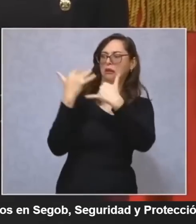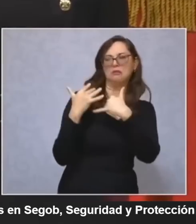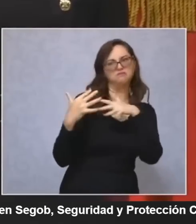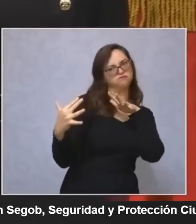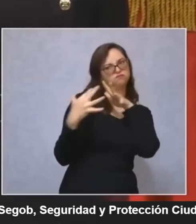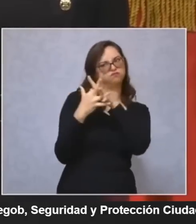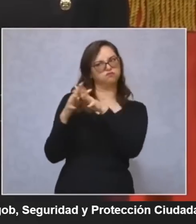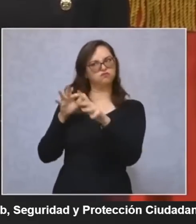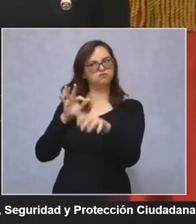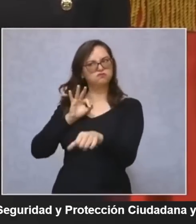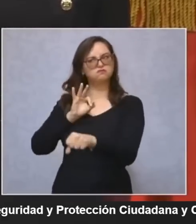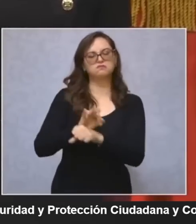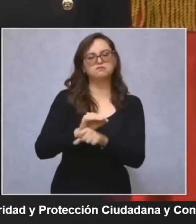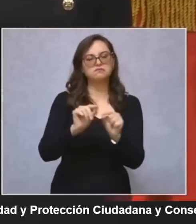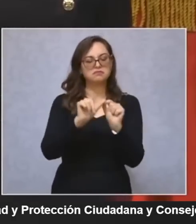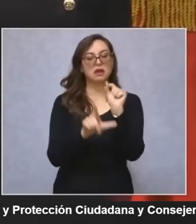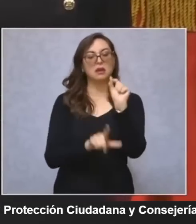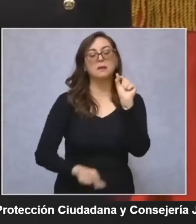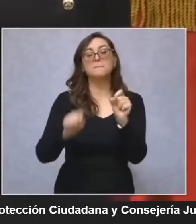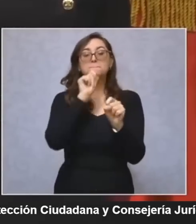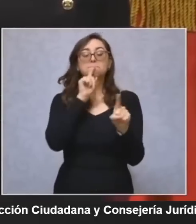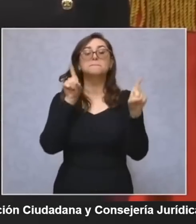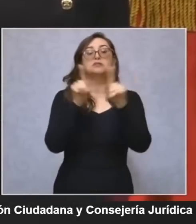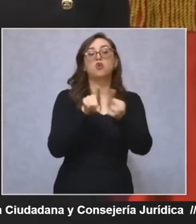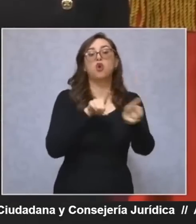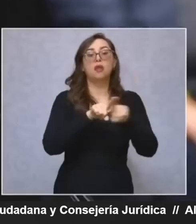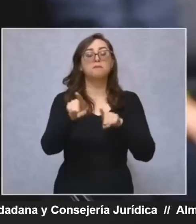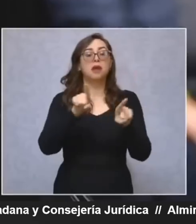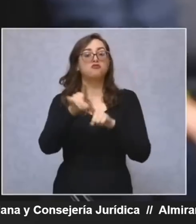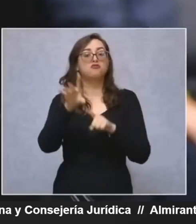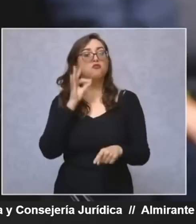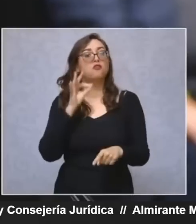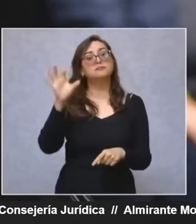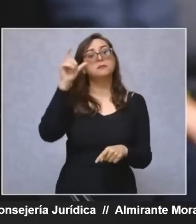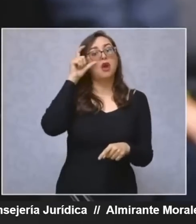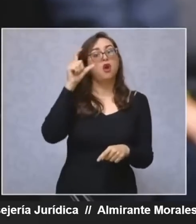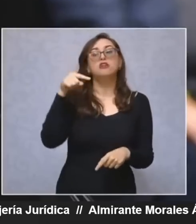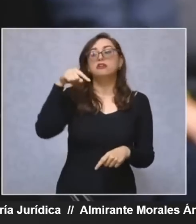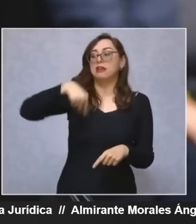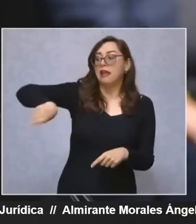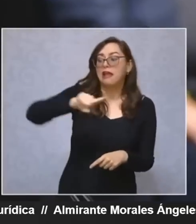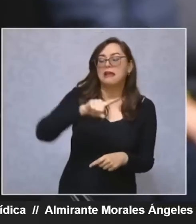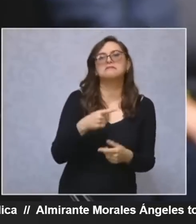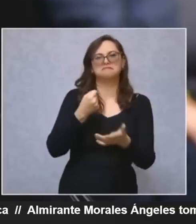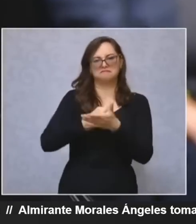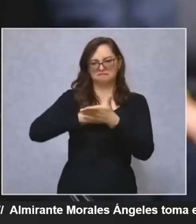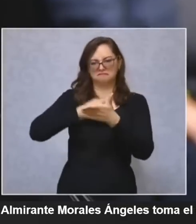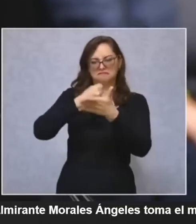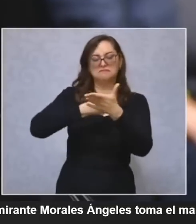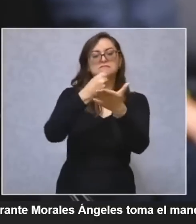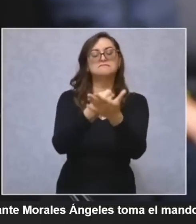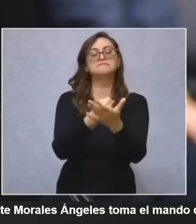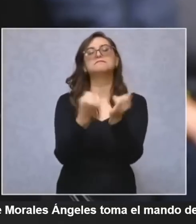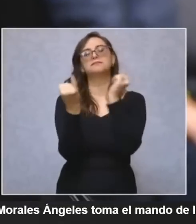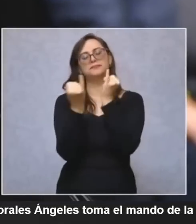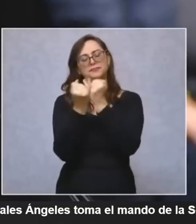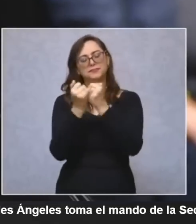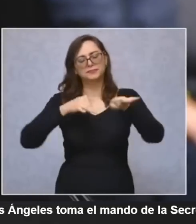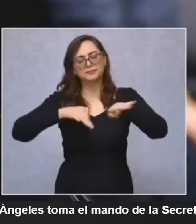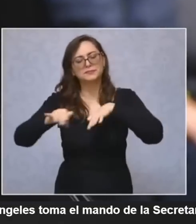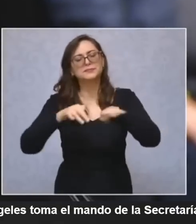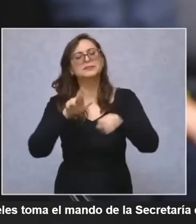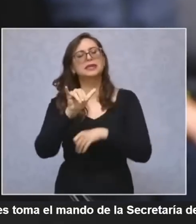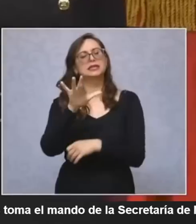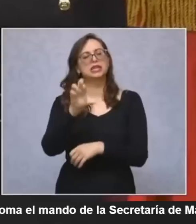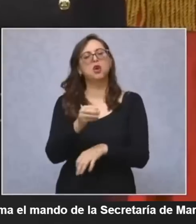Magón, que demandaron justicia y libertad antes que nadie en el siglo XX, de los obreros de Río Blanco y Cananea, y